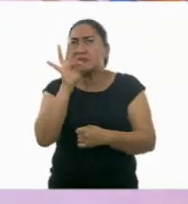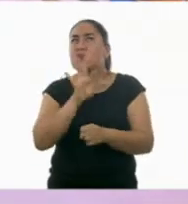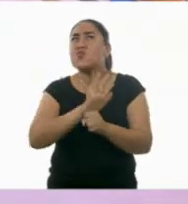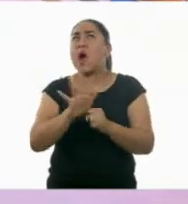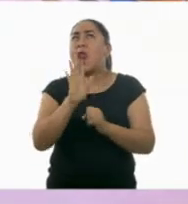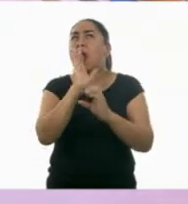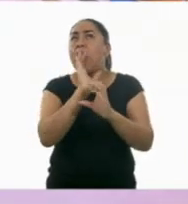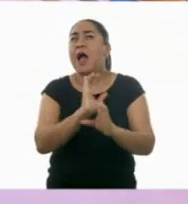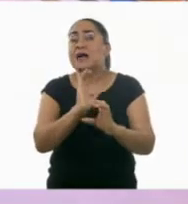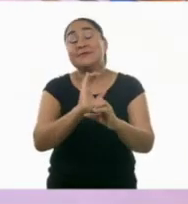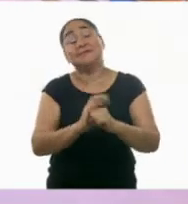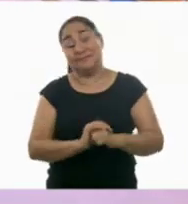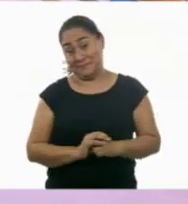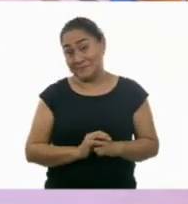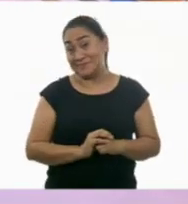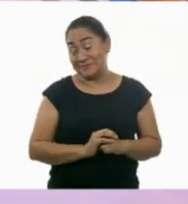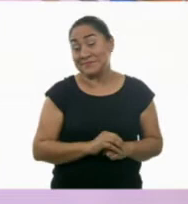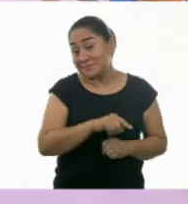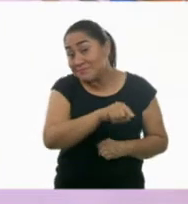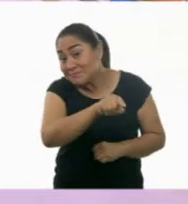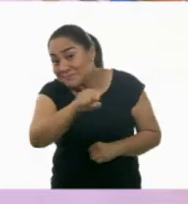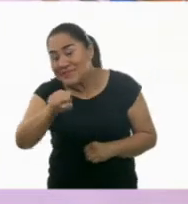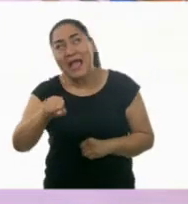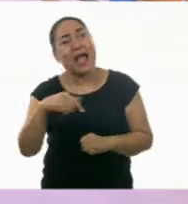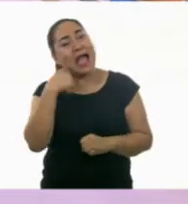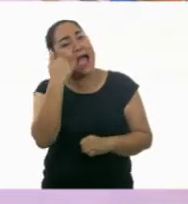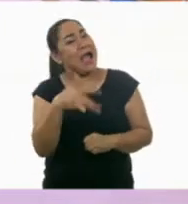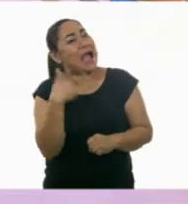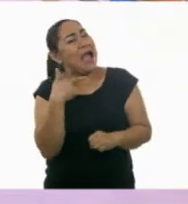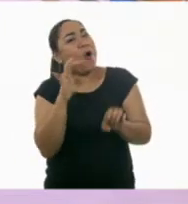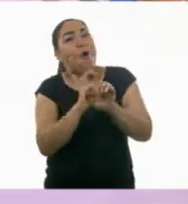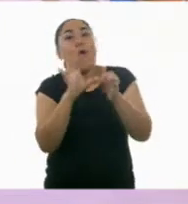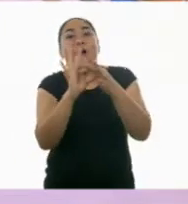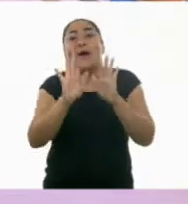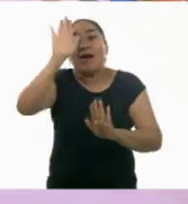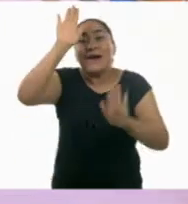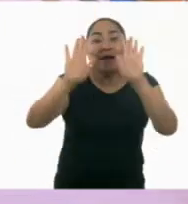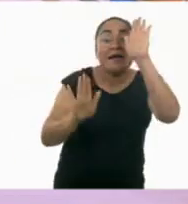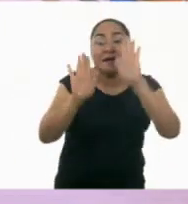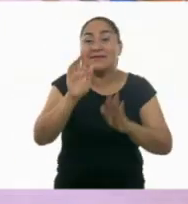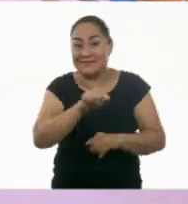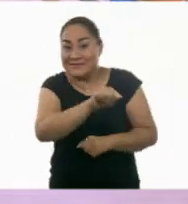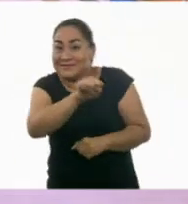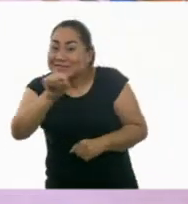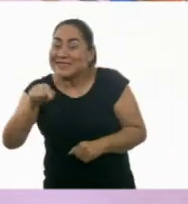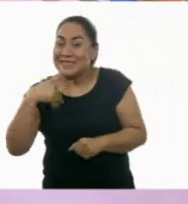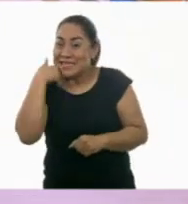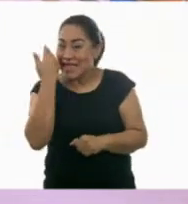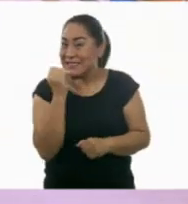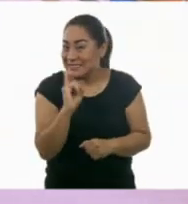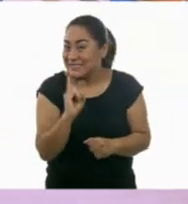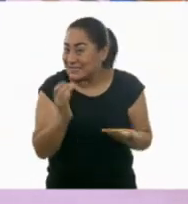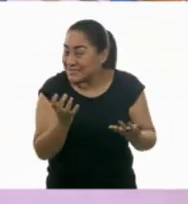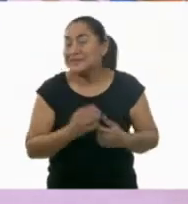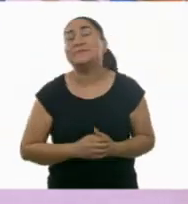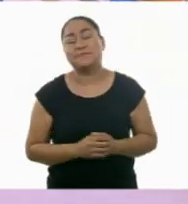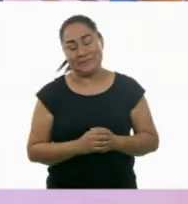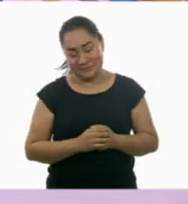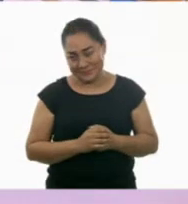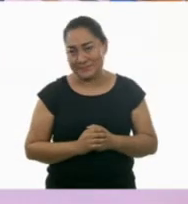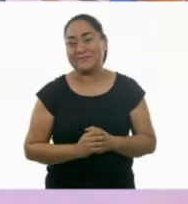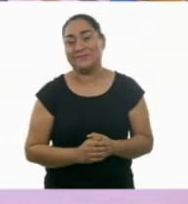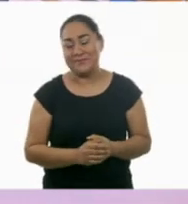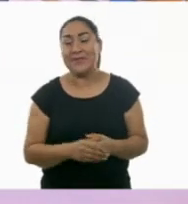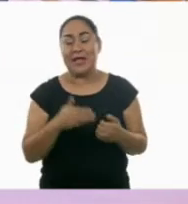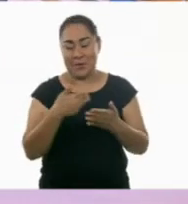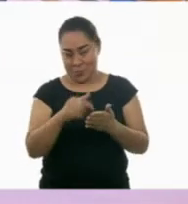Así es, todas y todos tienen muchas ganas de contarnos cuál es su canción favorita. Yo los veo que están muy participativas y participativos. Así es. Entonces